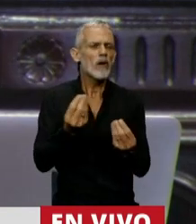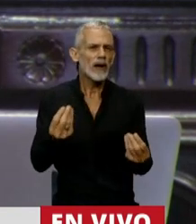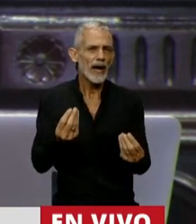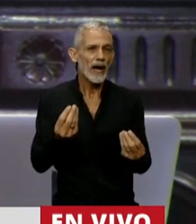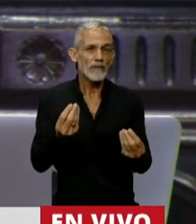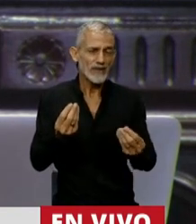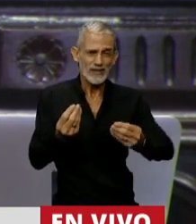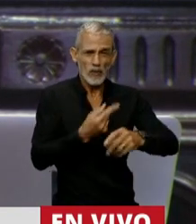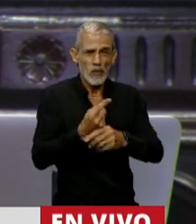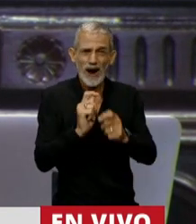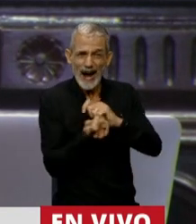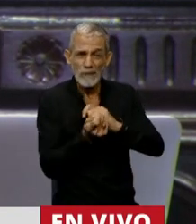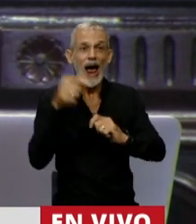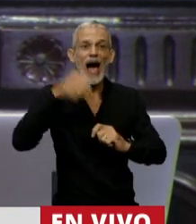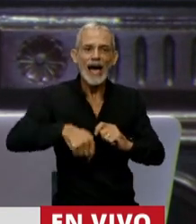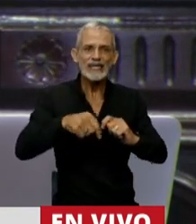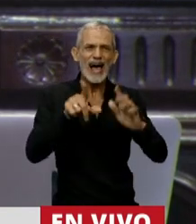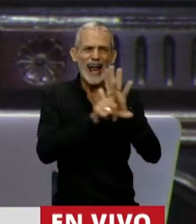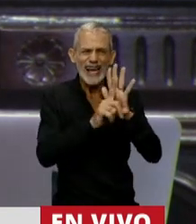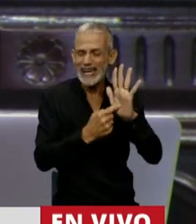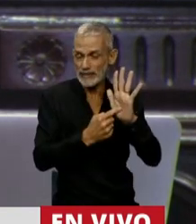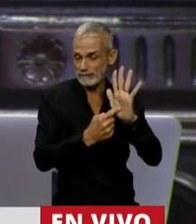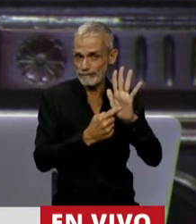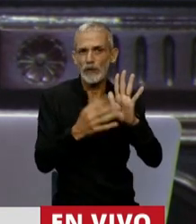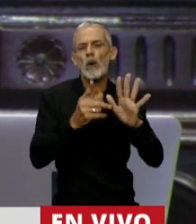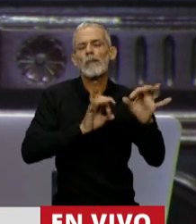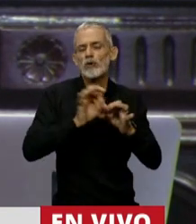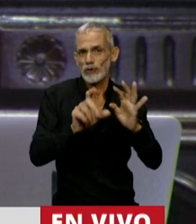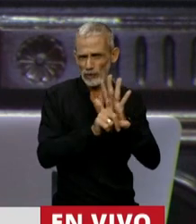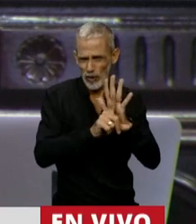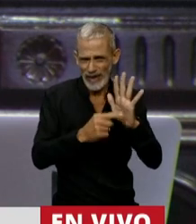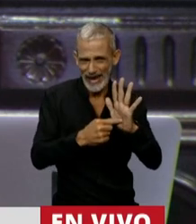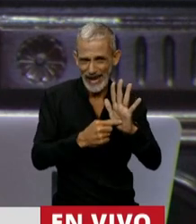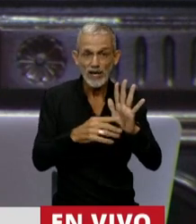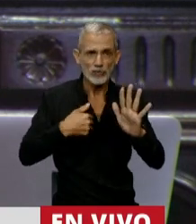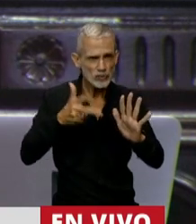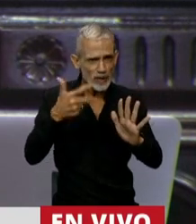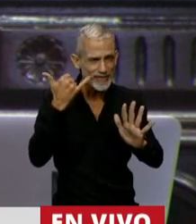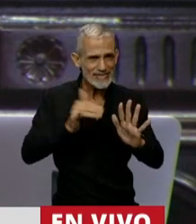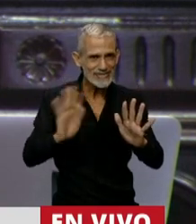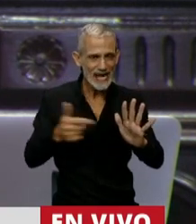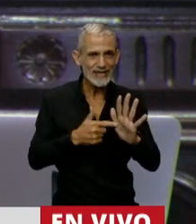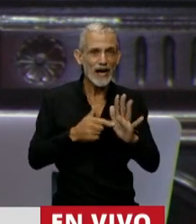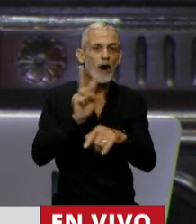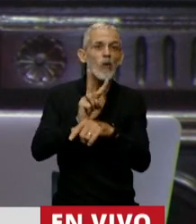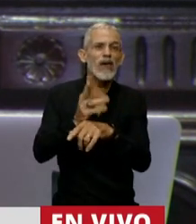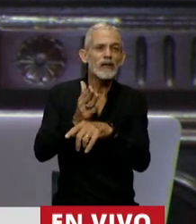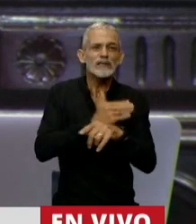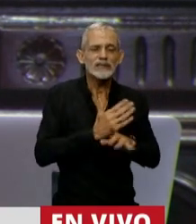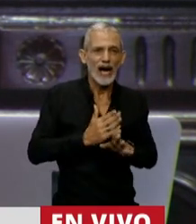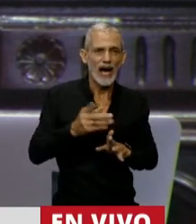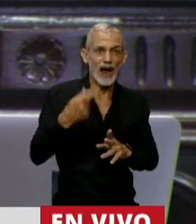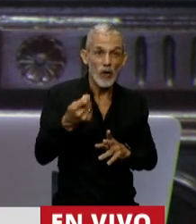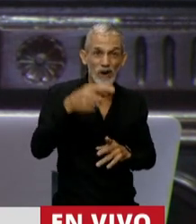consistente, irrevocable a esta ley o a este proyecto de ley que, como dije, desampara a los jubilados en el